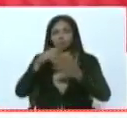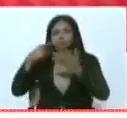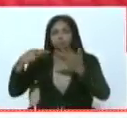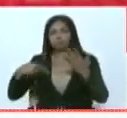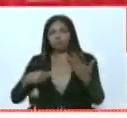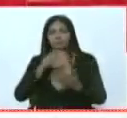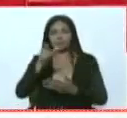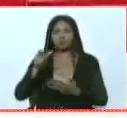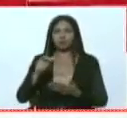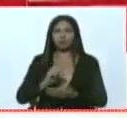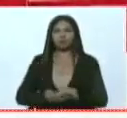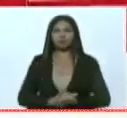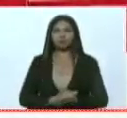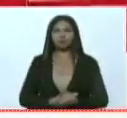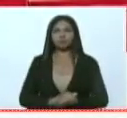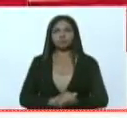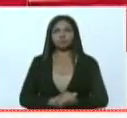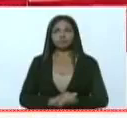otros.